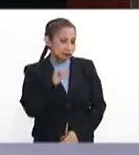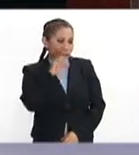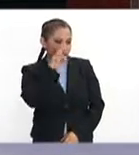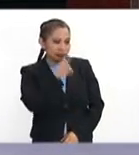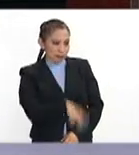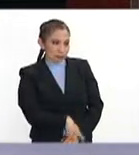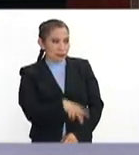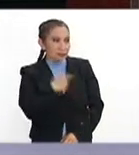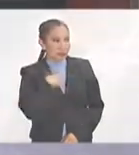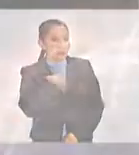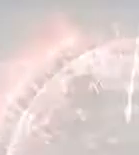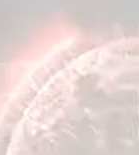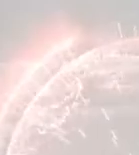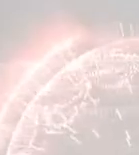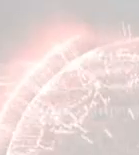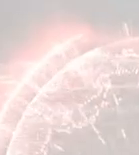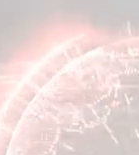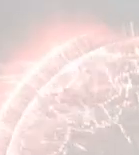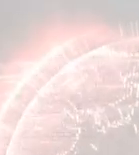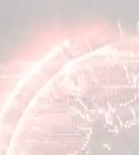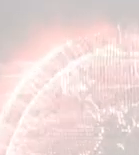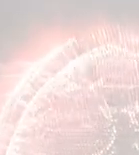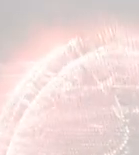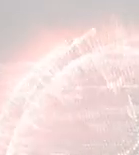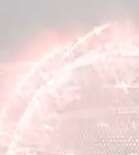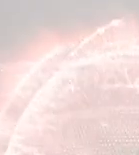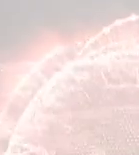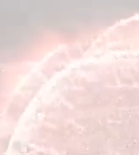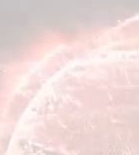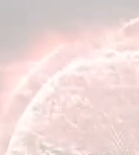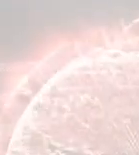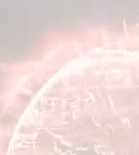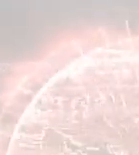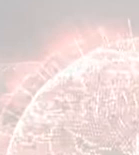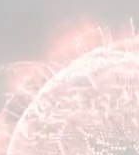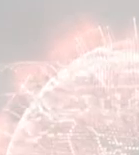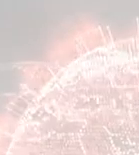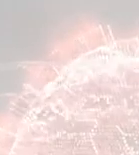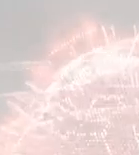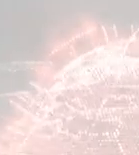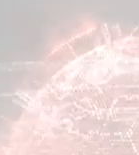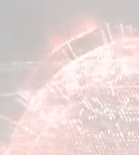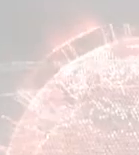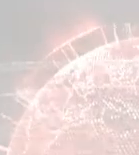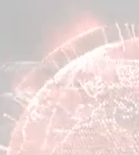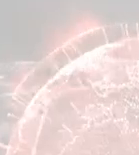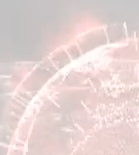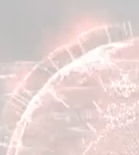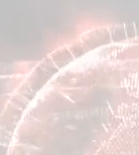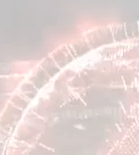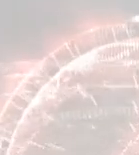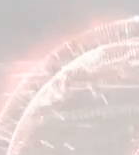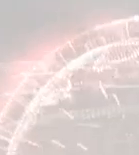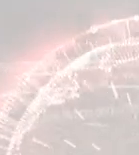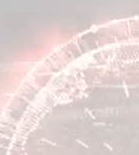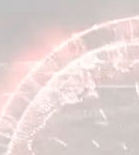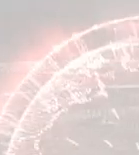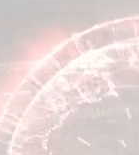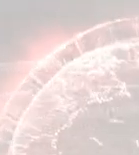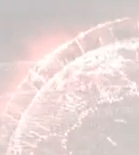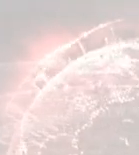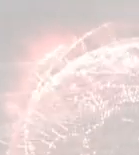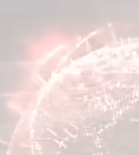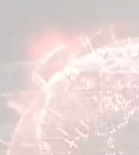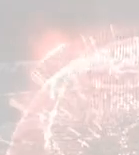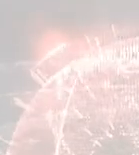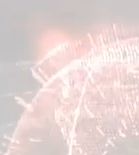es, nosotros tenemos, Pati, que seguirle apostando a la educación. Así es. La manera en la que México cada